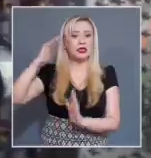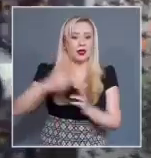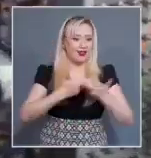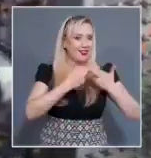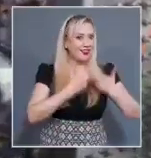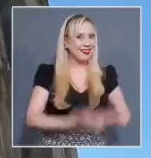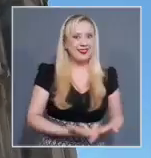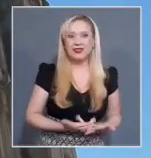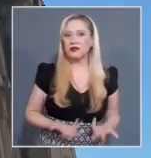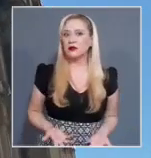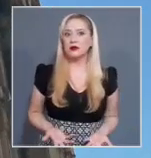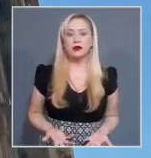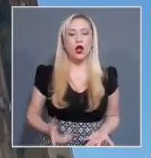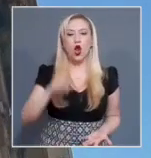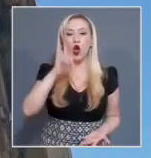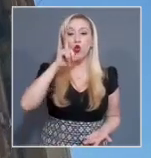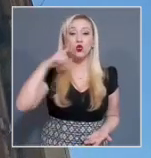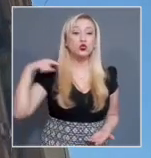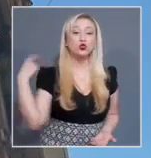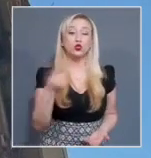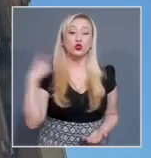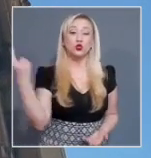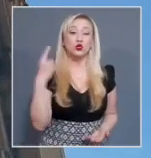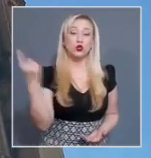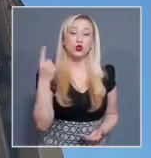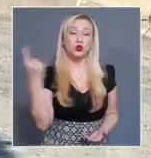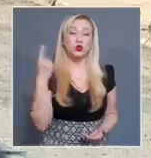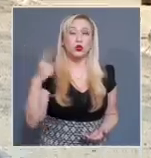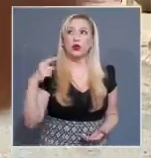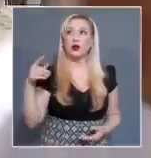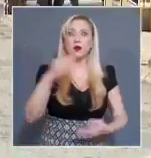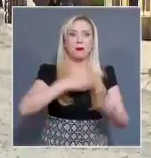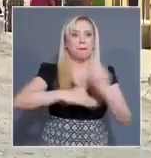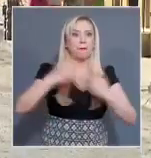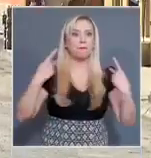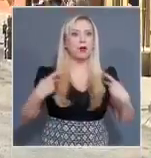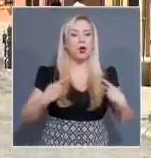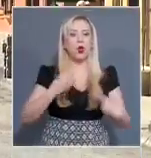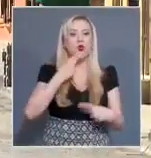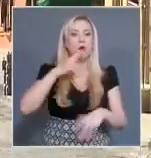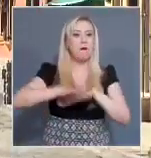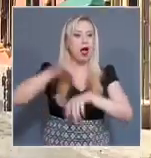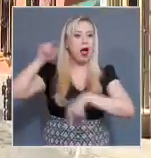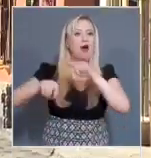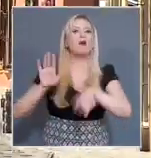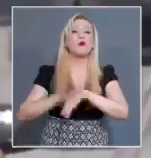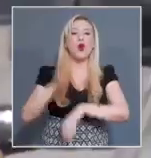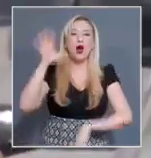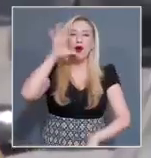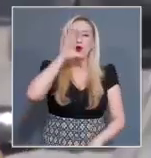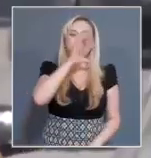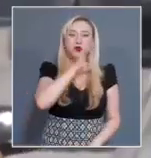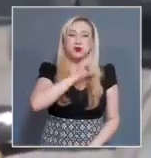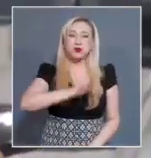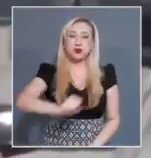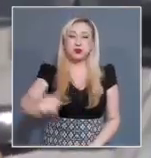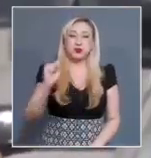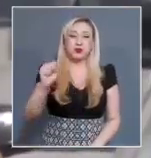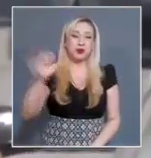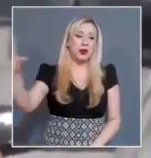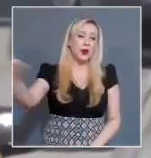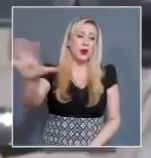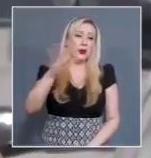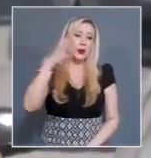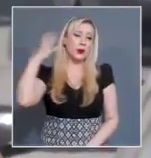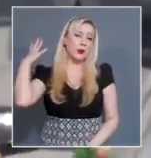de energía eléctrica. Mientras menor sea dicho margen, mayor es la probabilidad de apagones. Según especialistas, la reserva